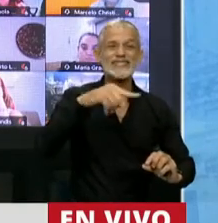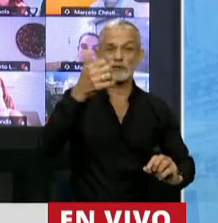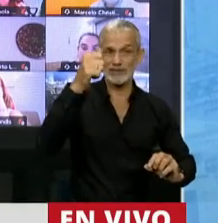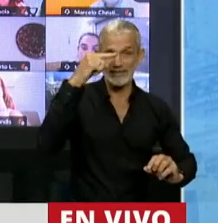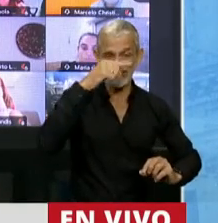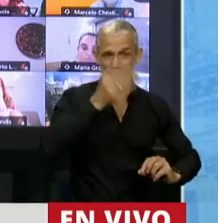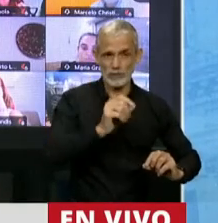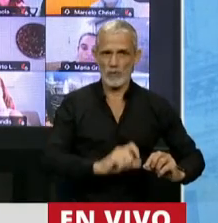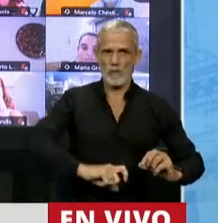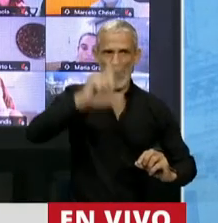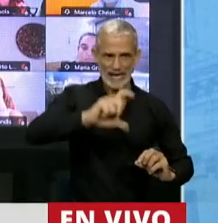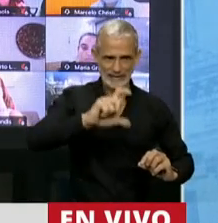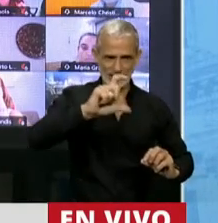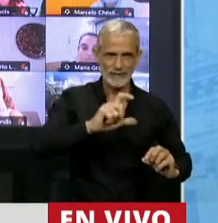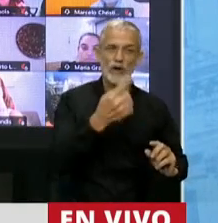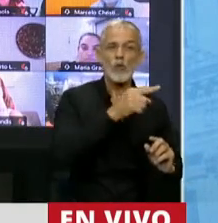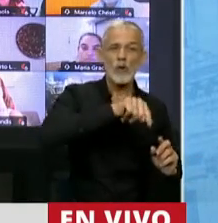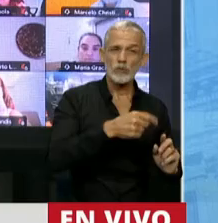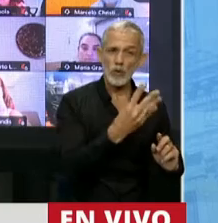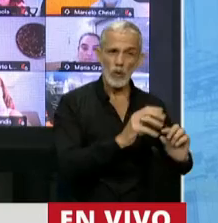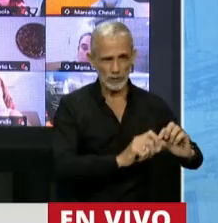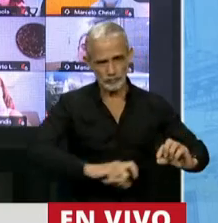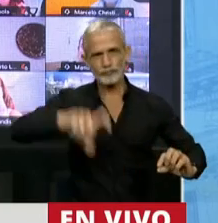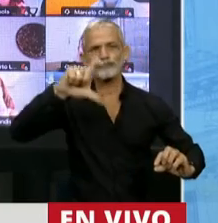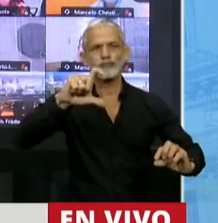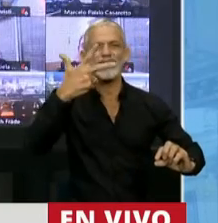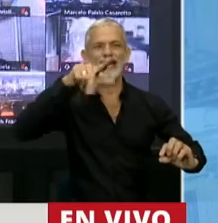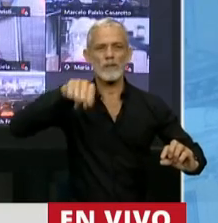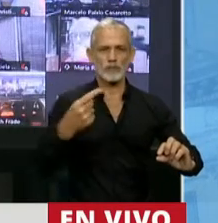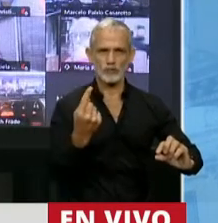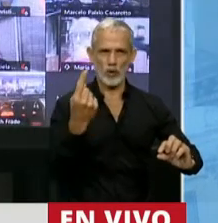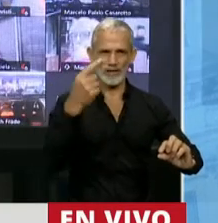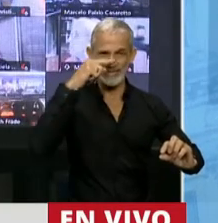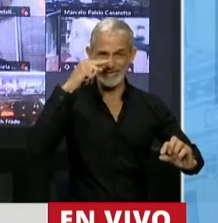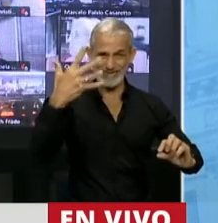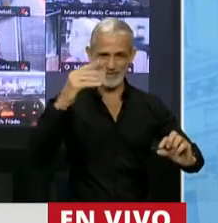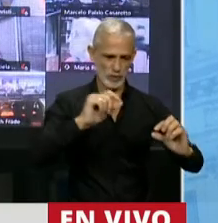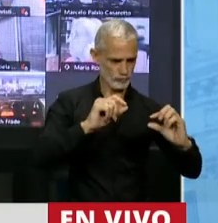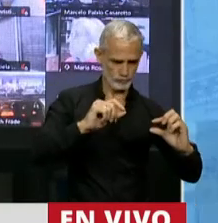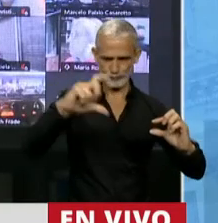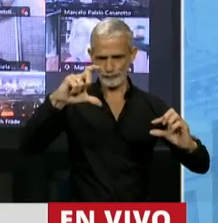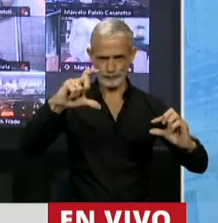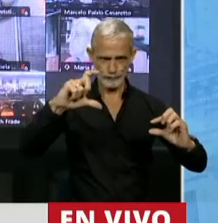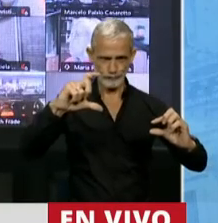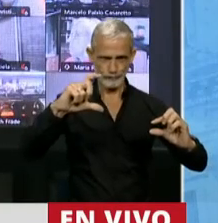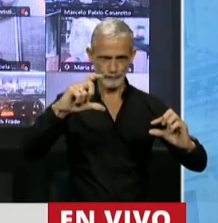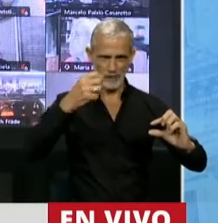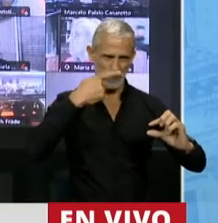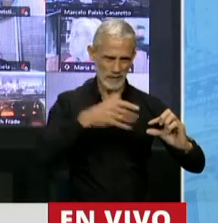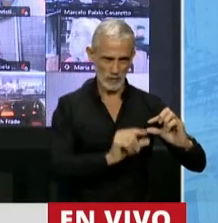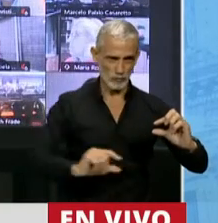167%. Es decir, lo elevó de 1.4 a un 3.75.